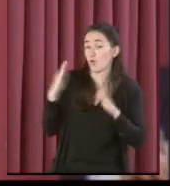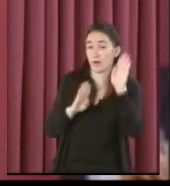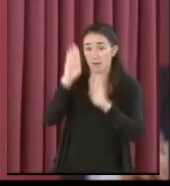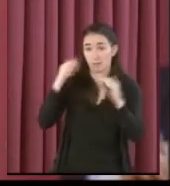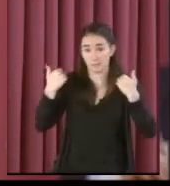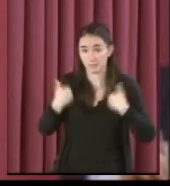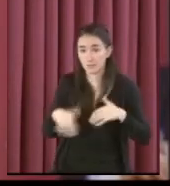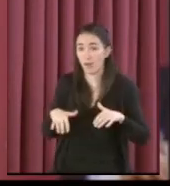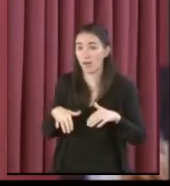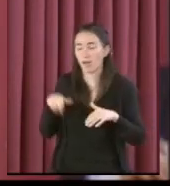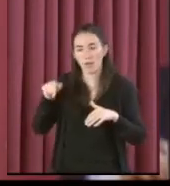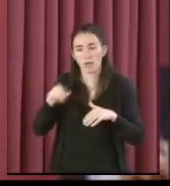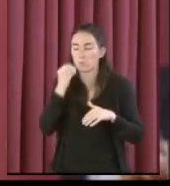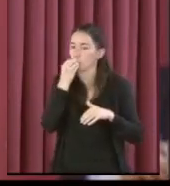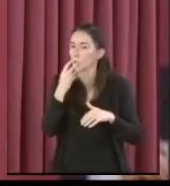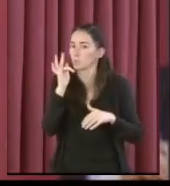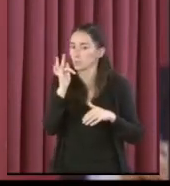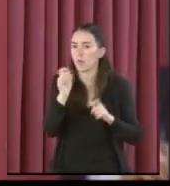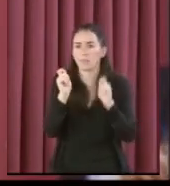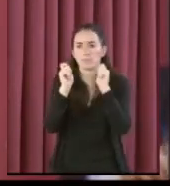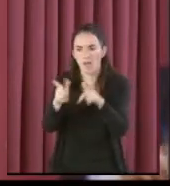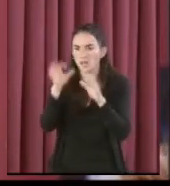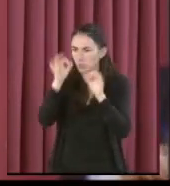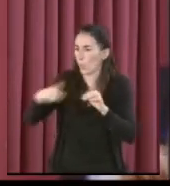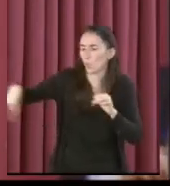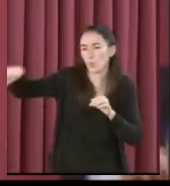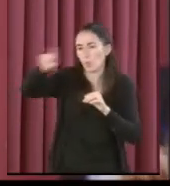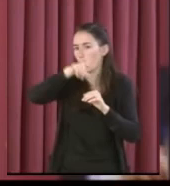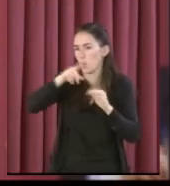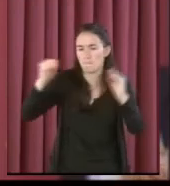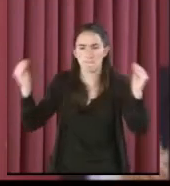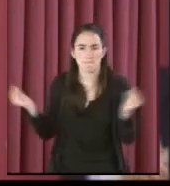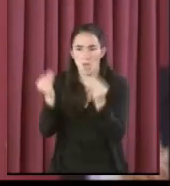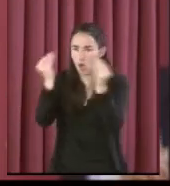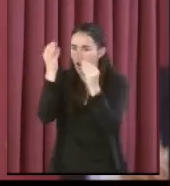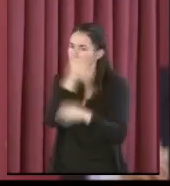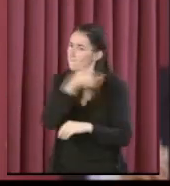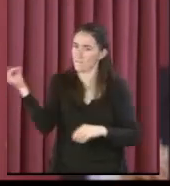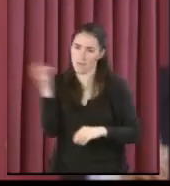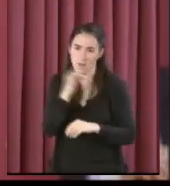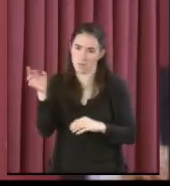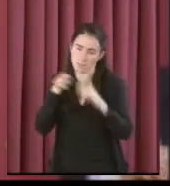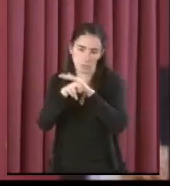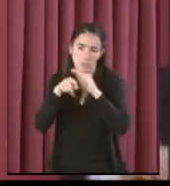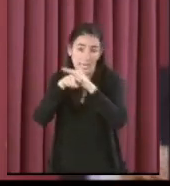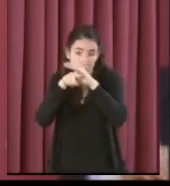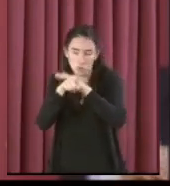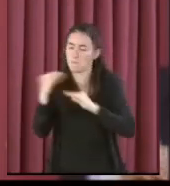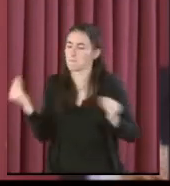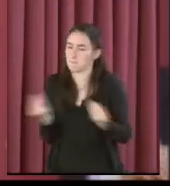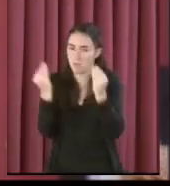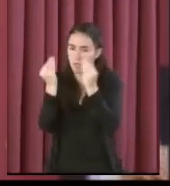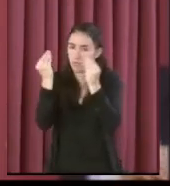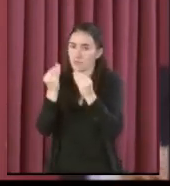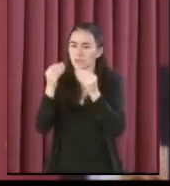servicios municipales y repercutirá en un incremento sobresaliente de su eficacia. Nos permitirá avanzar en